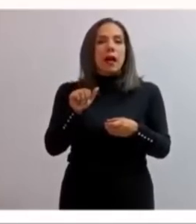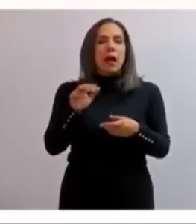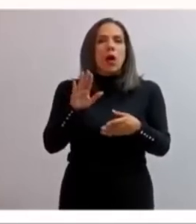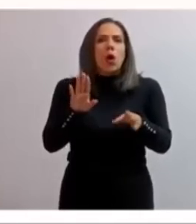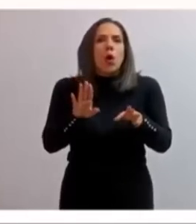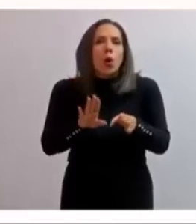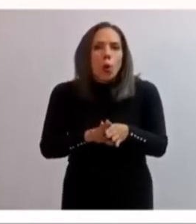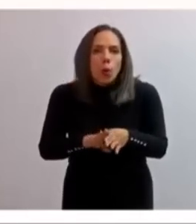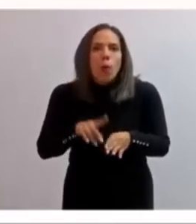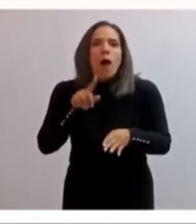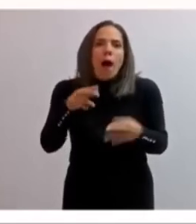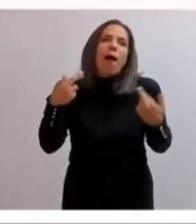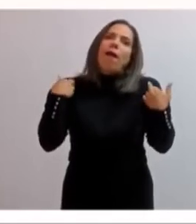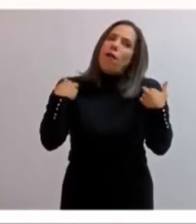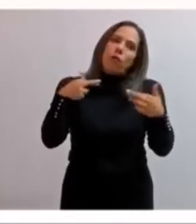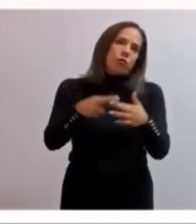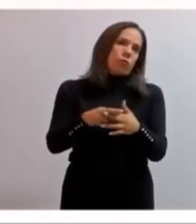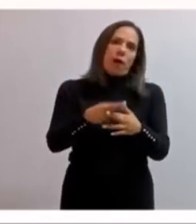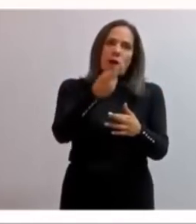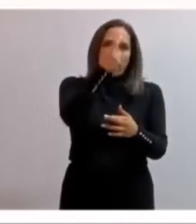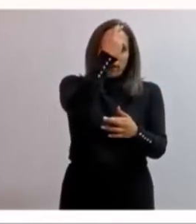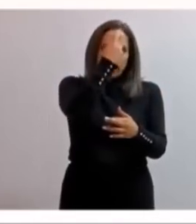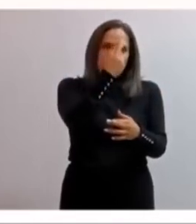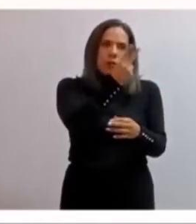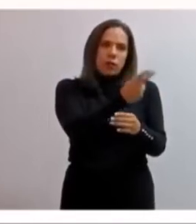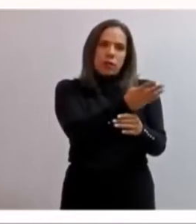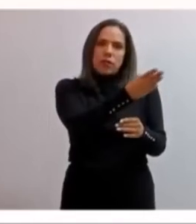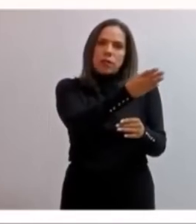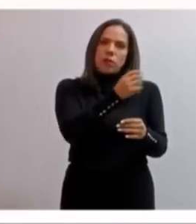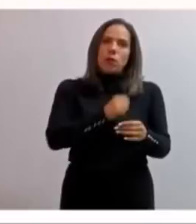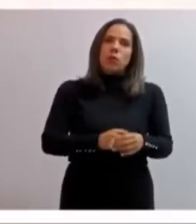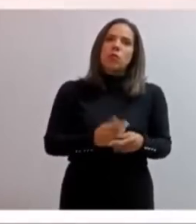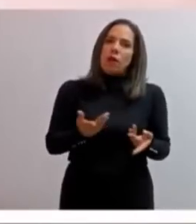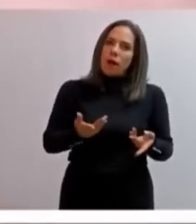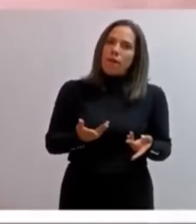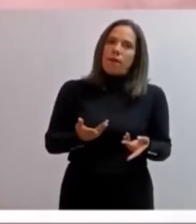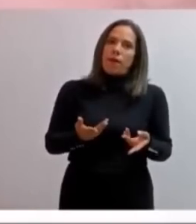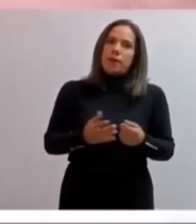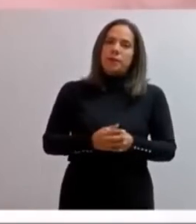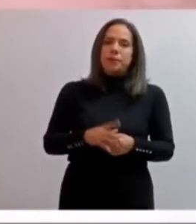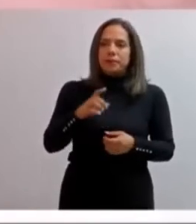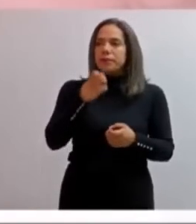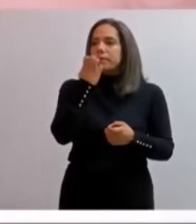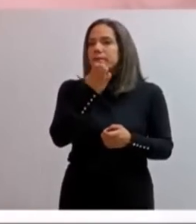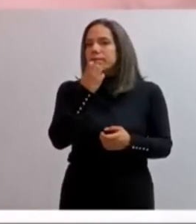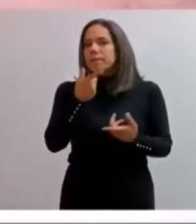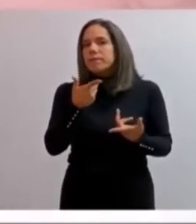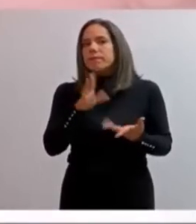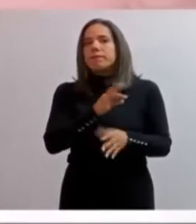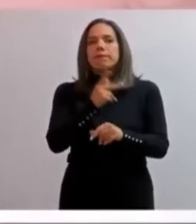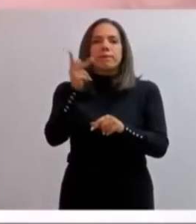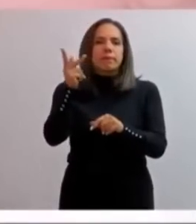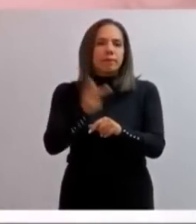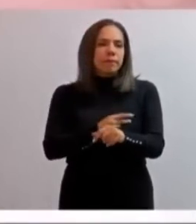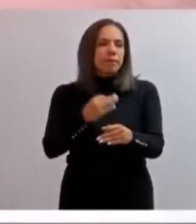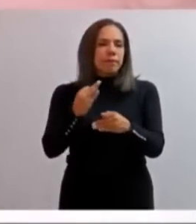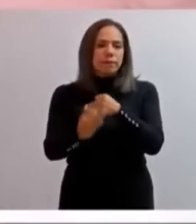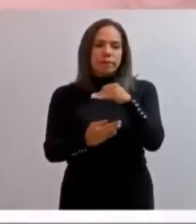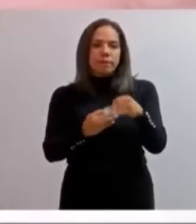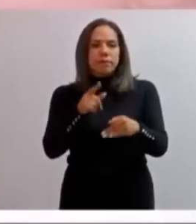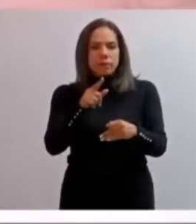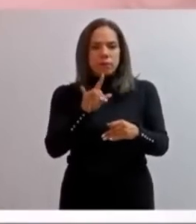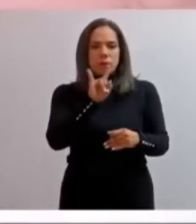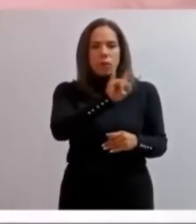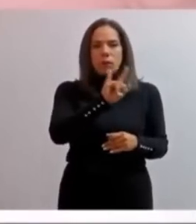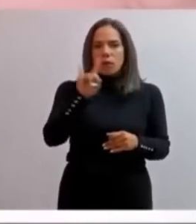asuma como responsable de lo que pasa en la escuela. Entonces, en ese sentido, y por eso coloqué